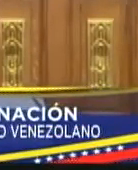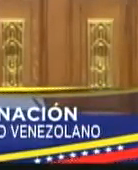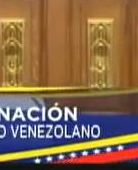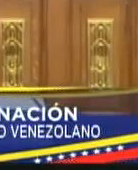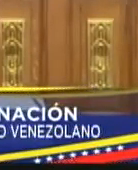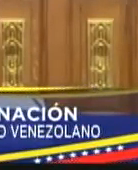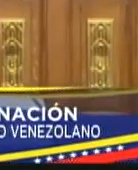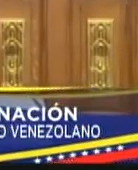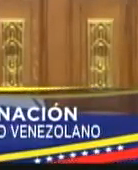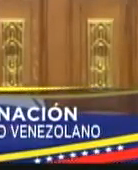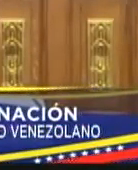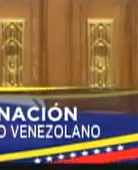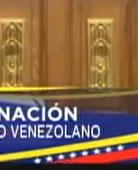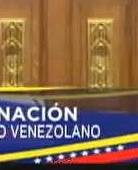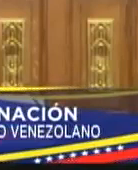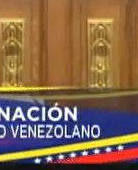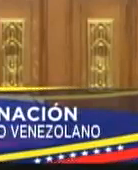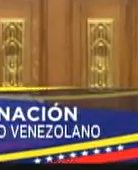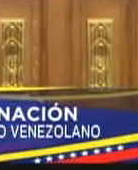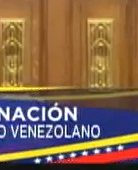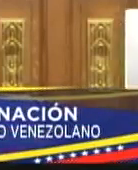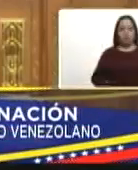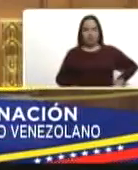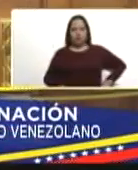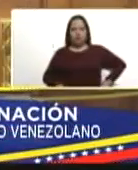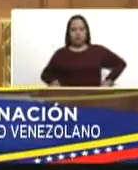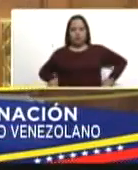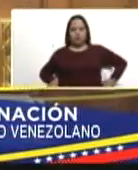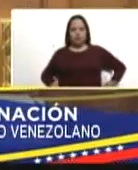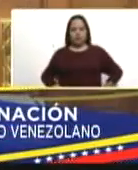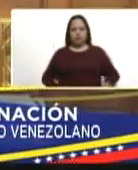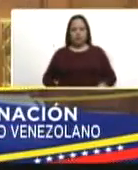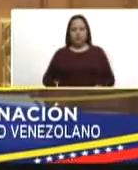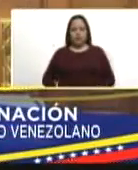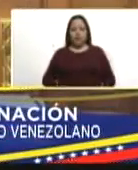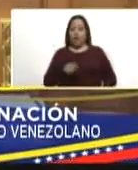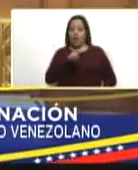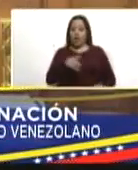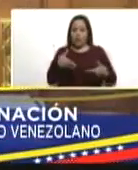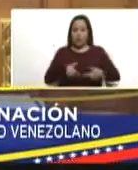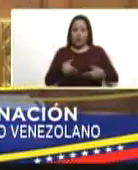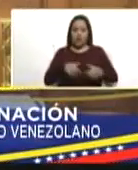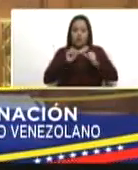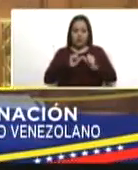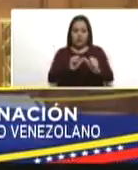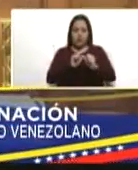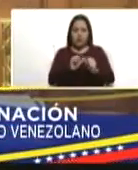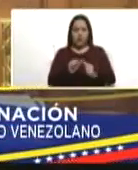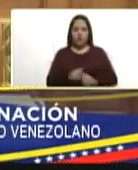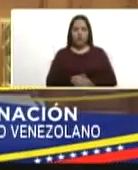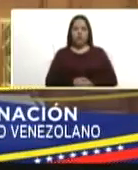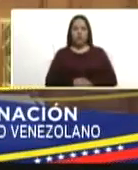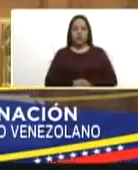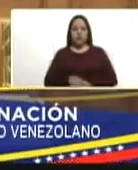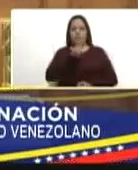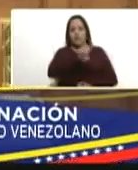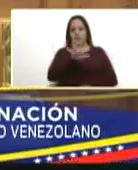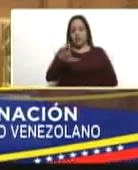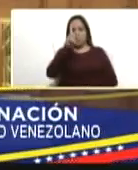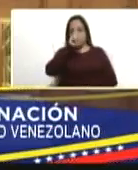Nada es el fruto de un esfuerzo sostenido de 25